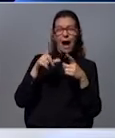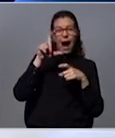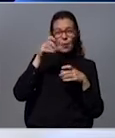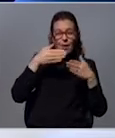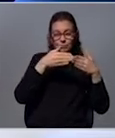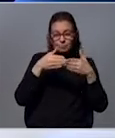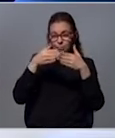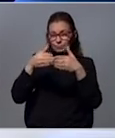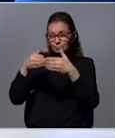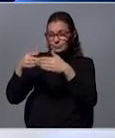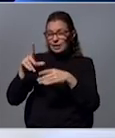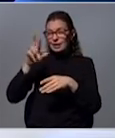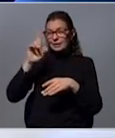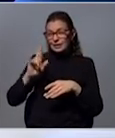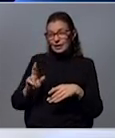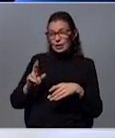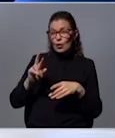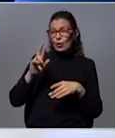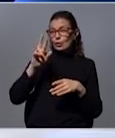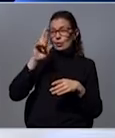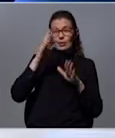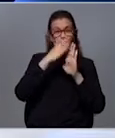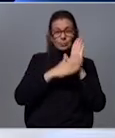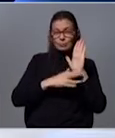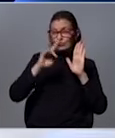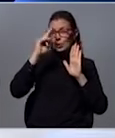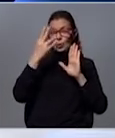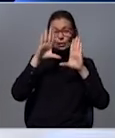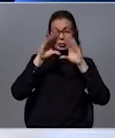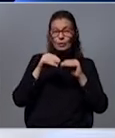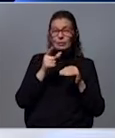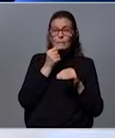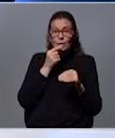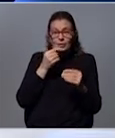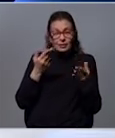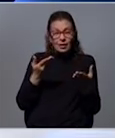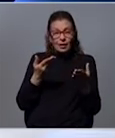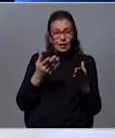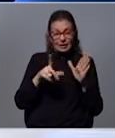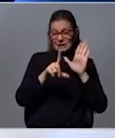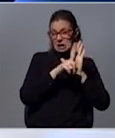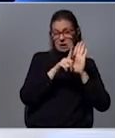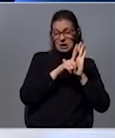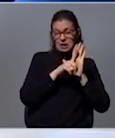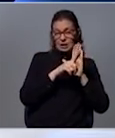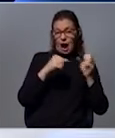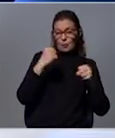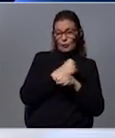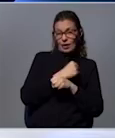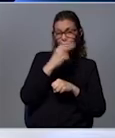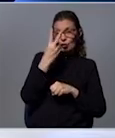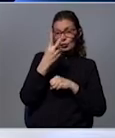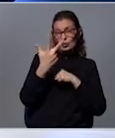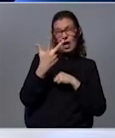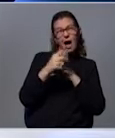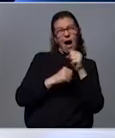todas las costas de los ríos arroyos navegables del uruguay y hacen de policía y el código del procedimiento penal aprobado hace dos años